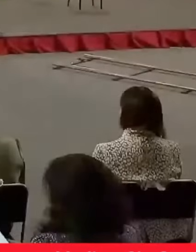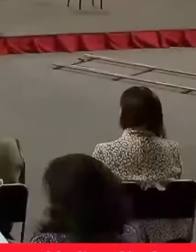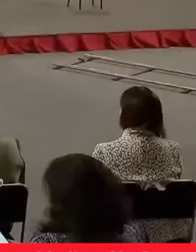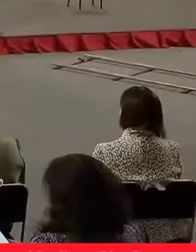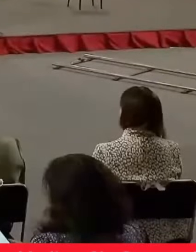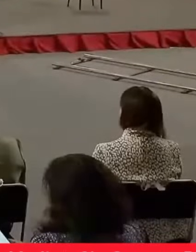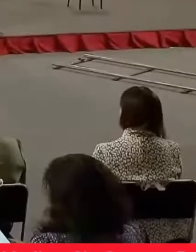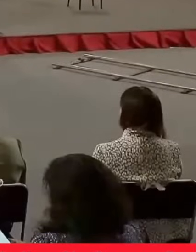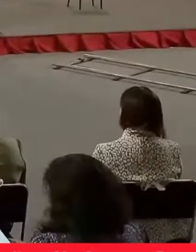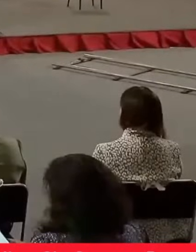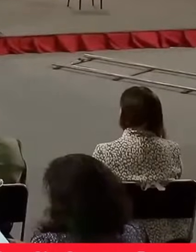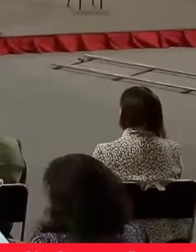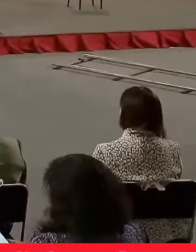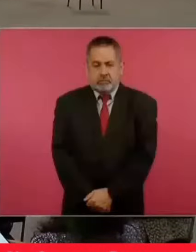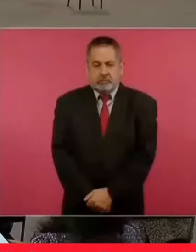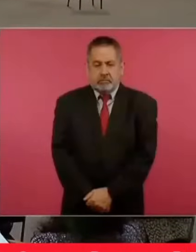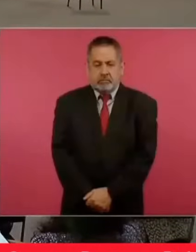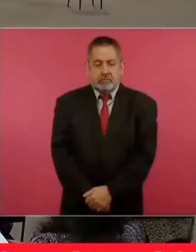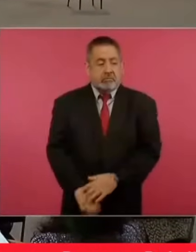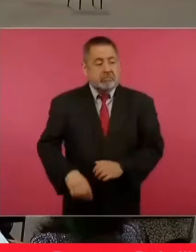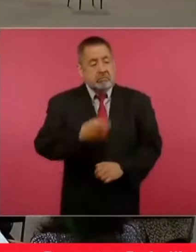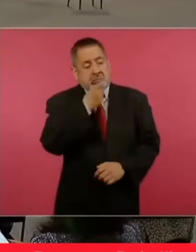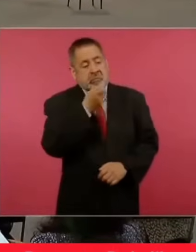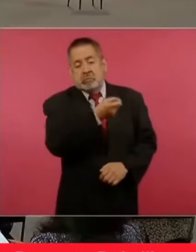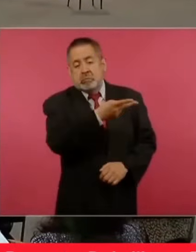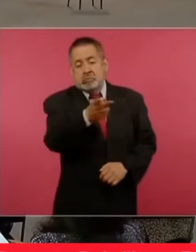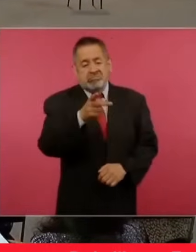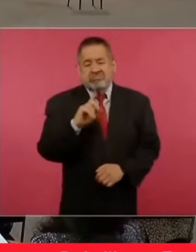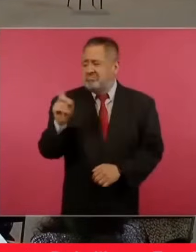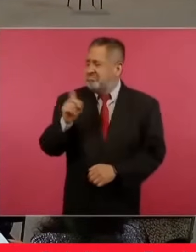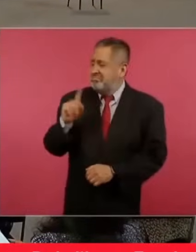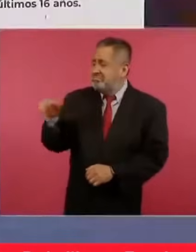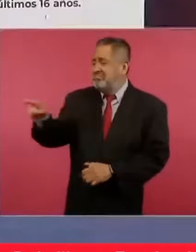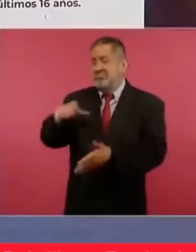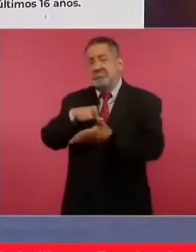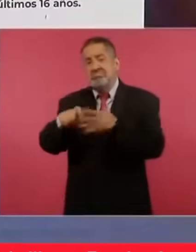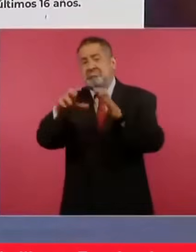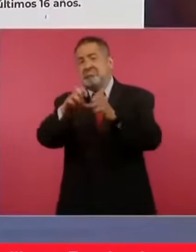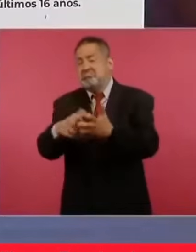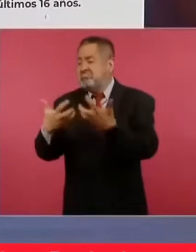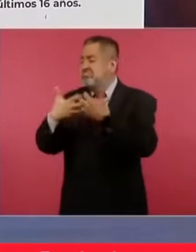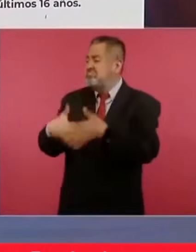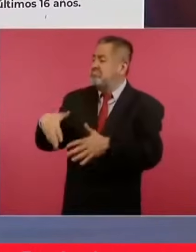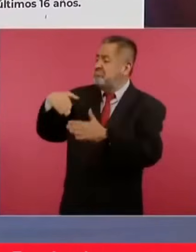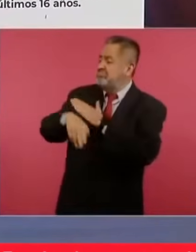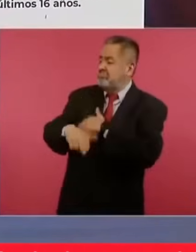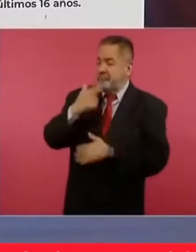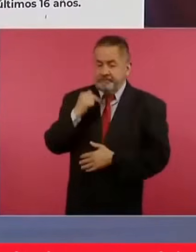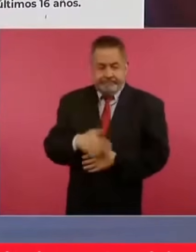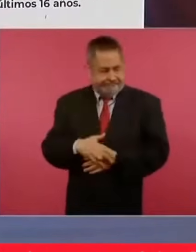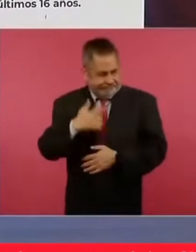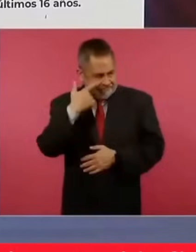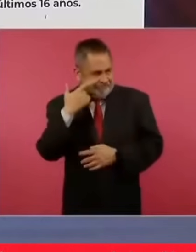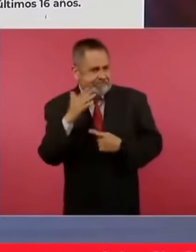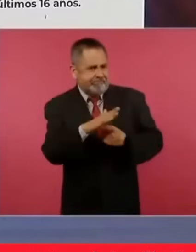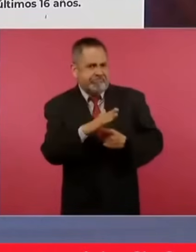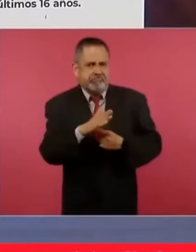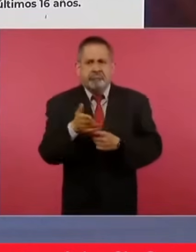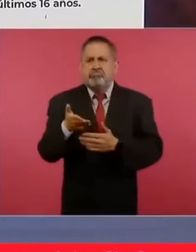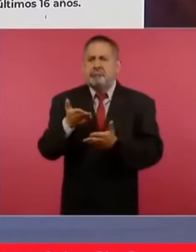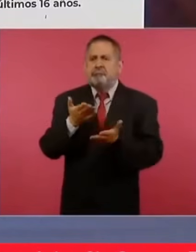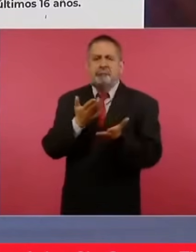Park estuviera en manos de Pemex, se iba a hacer no iba a servir, se iba a caer. No solamente no se